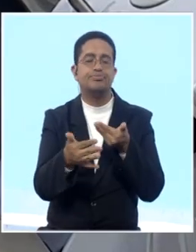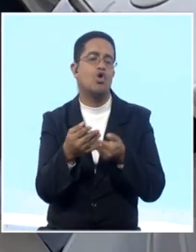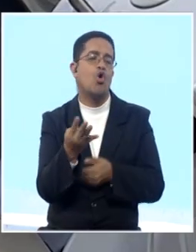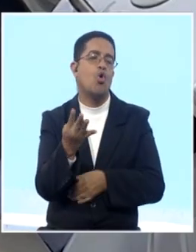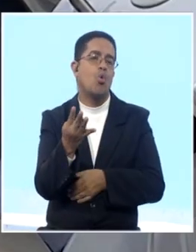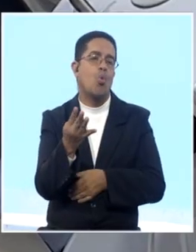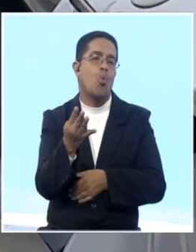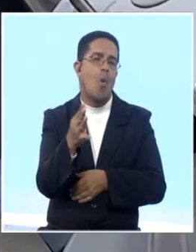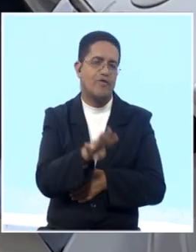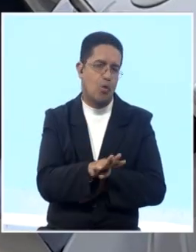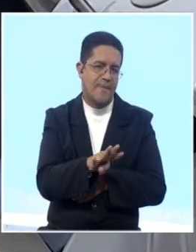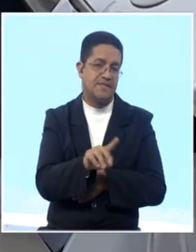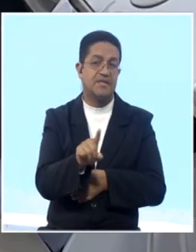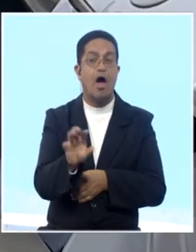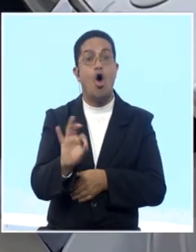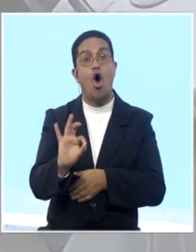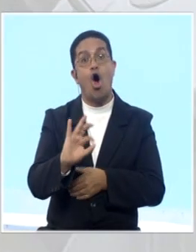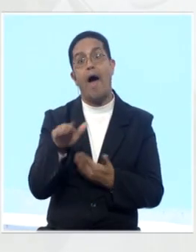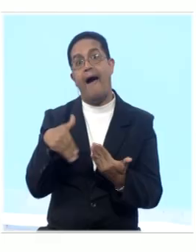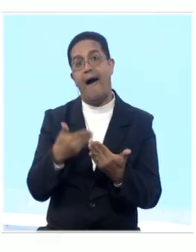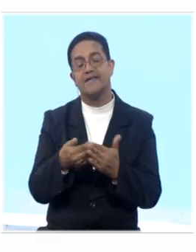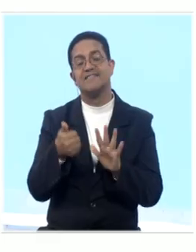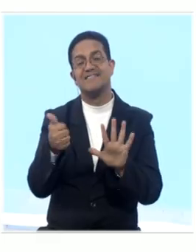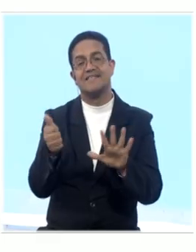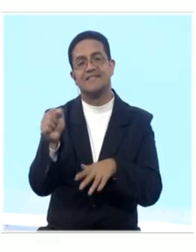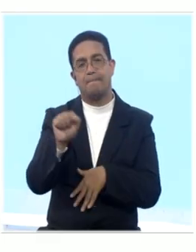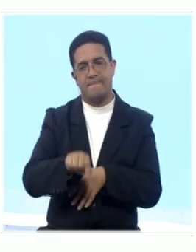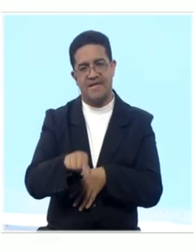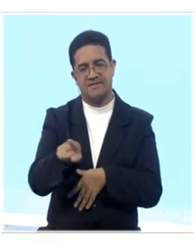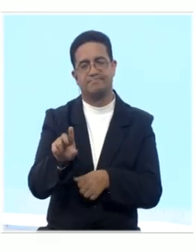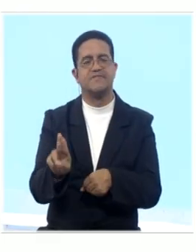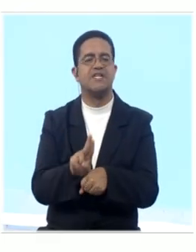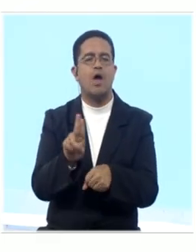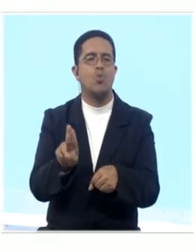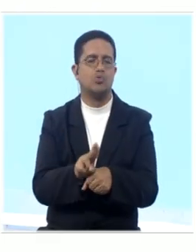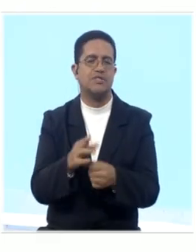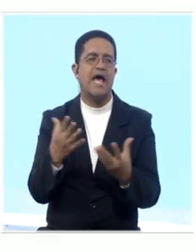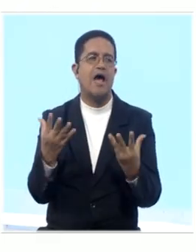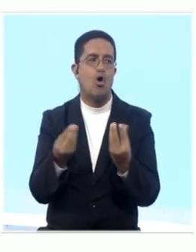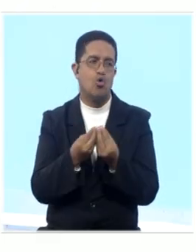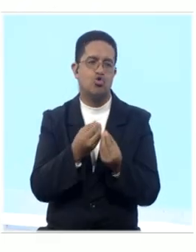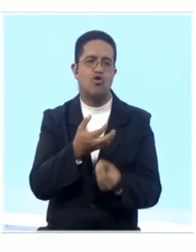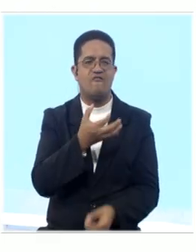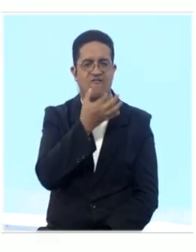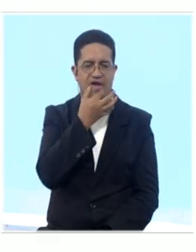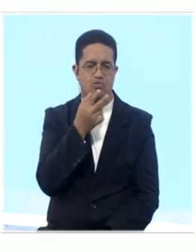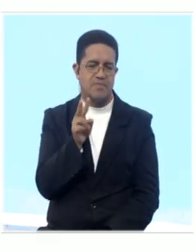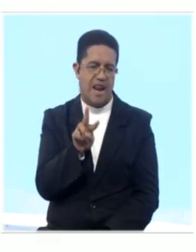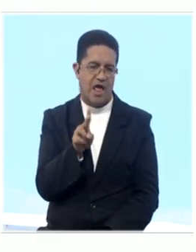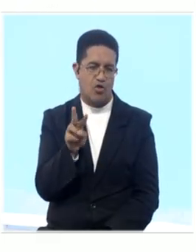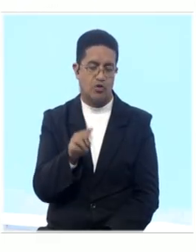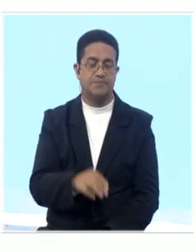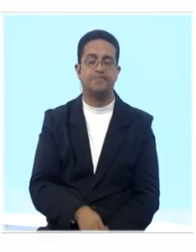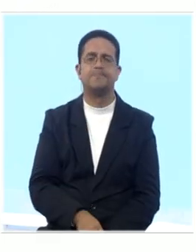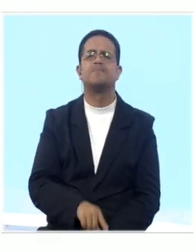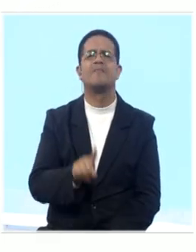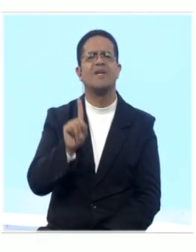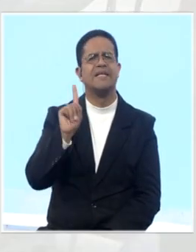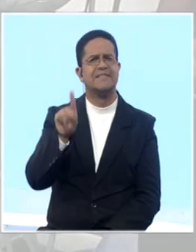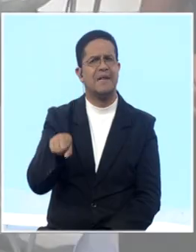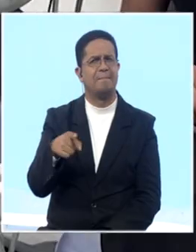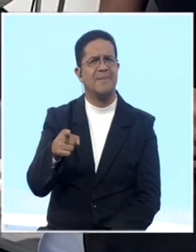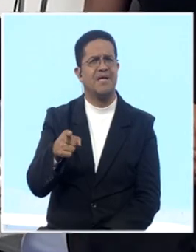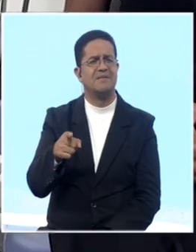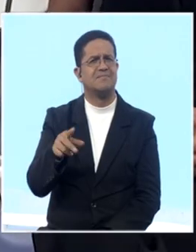6 meses y se va a utilizar en conjunto con la férula oclusal. Además de esto, en la higiene de esta férula no hay que